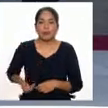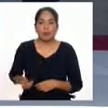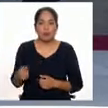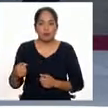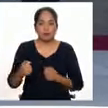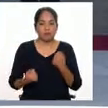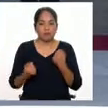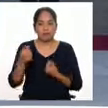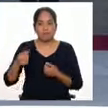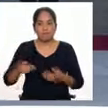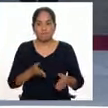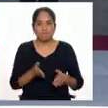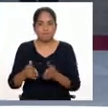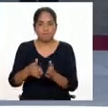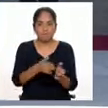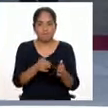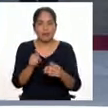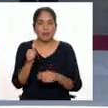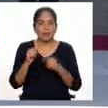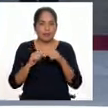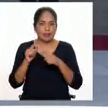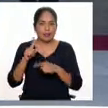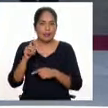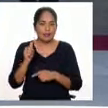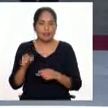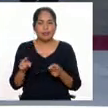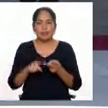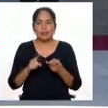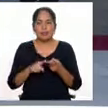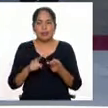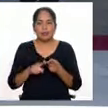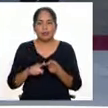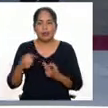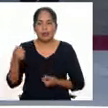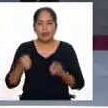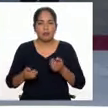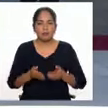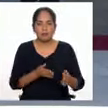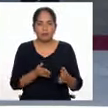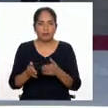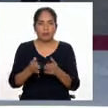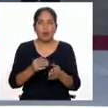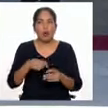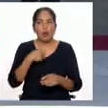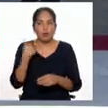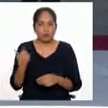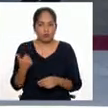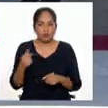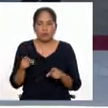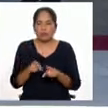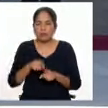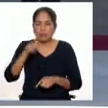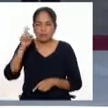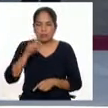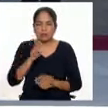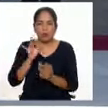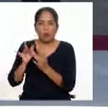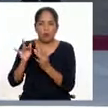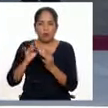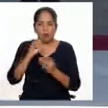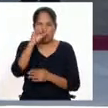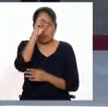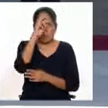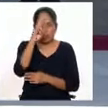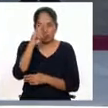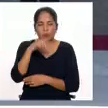carretera Atalaya-Satipo, sino también la carretera de Sepahua-Poyeni, que una con Cusco,